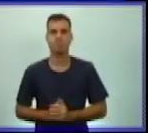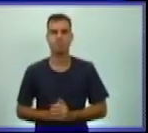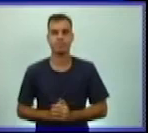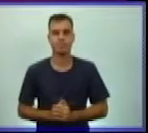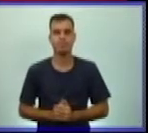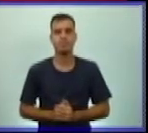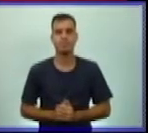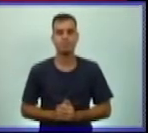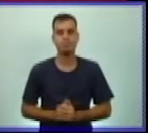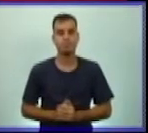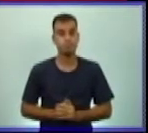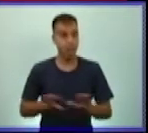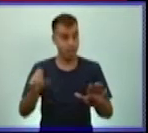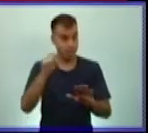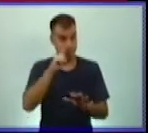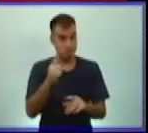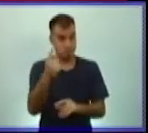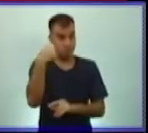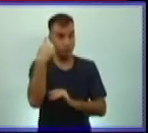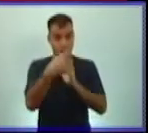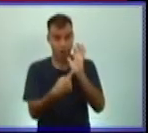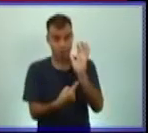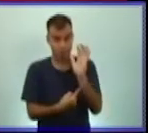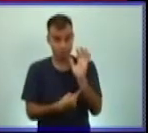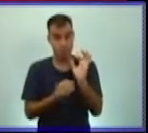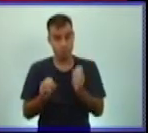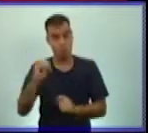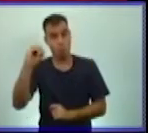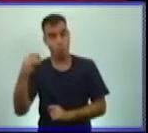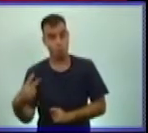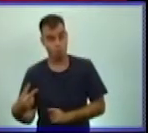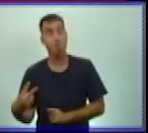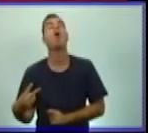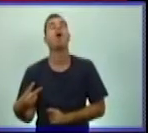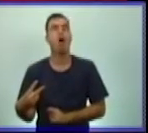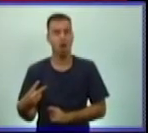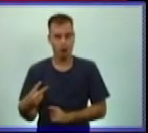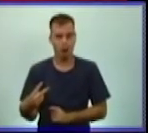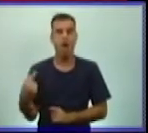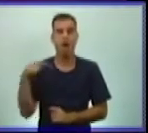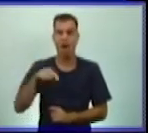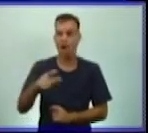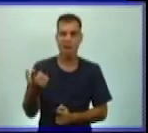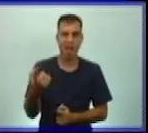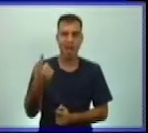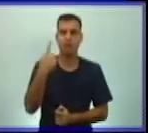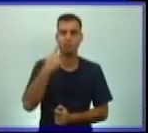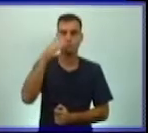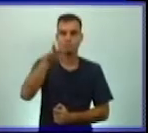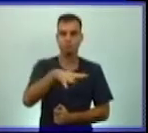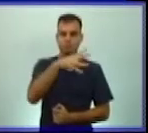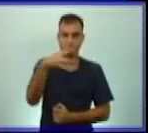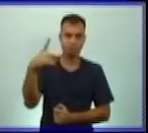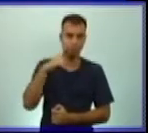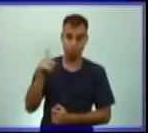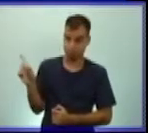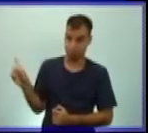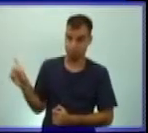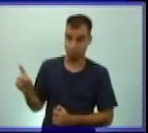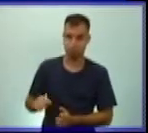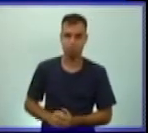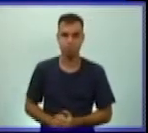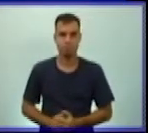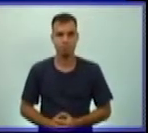concluyendo esta primera propiedad química del dioxígeno, puede entonces ver el esquema con palabras, el esquema general de